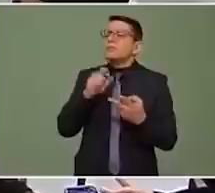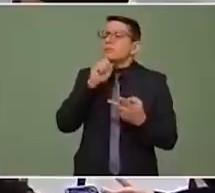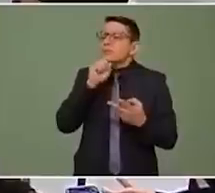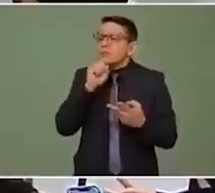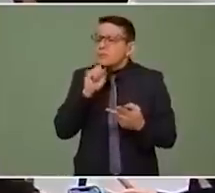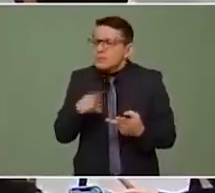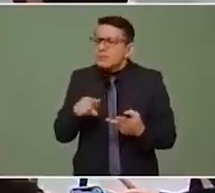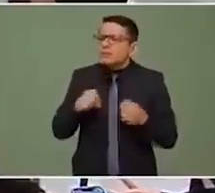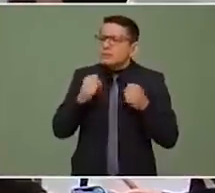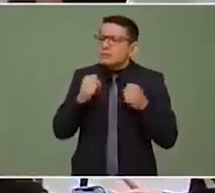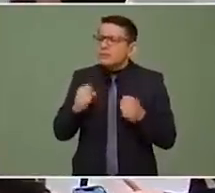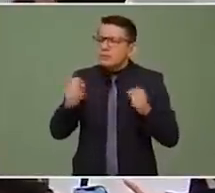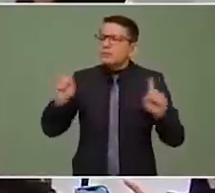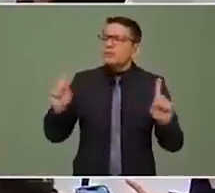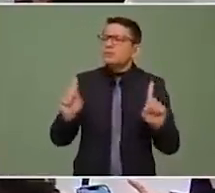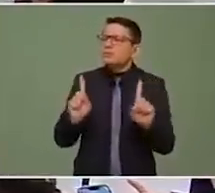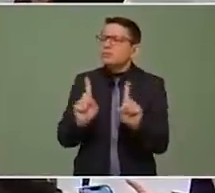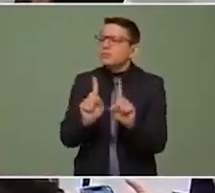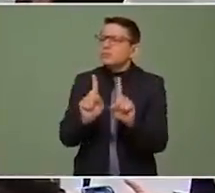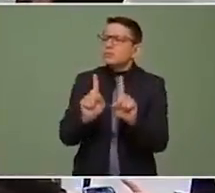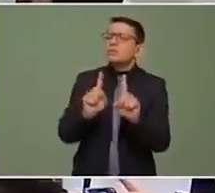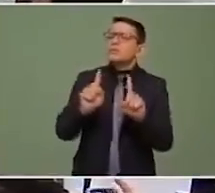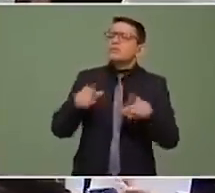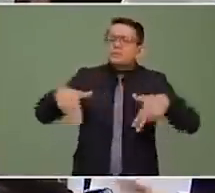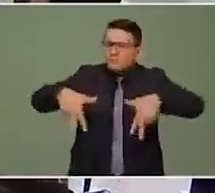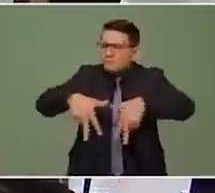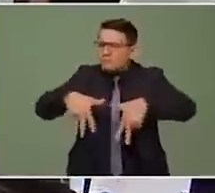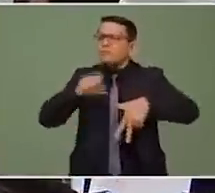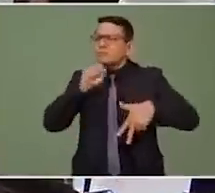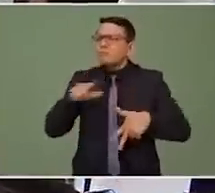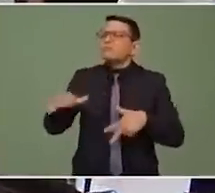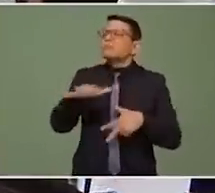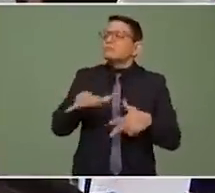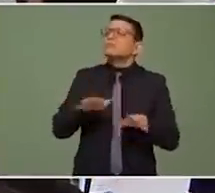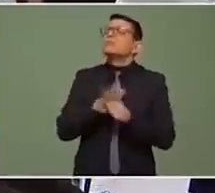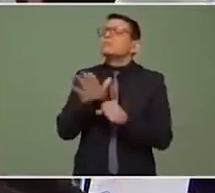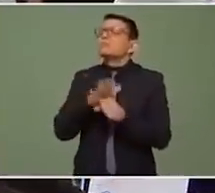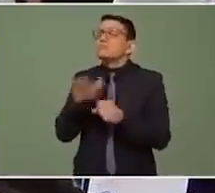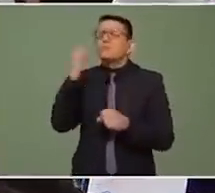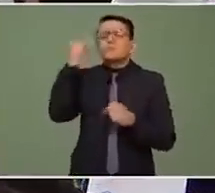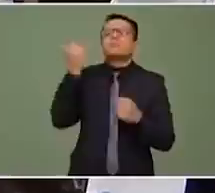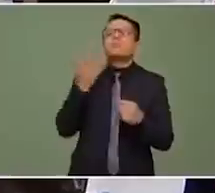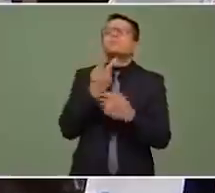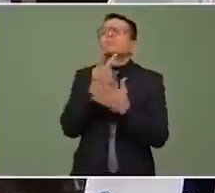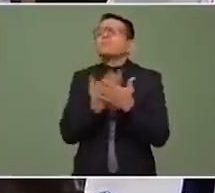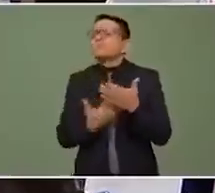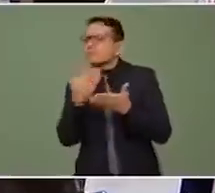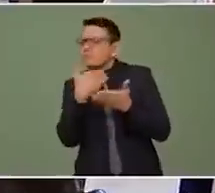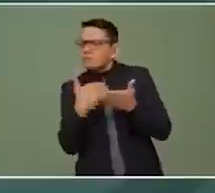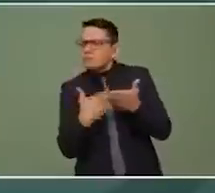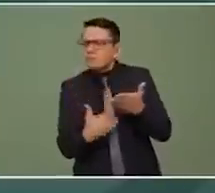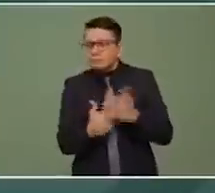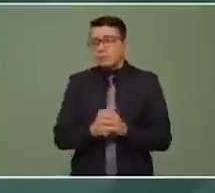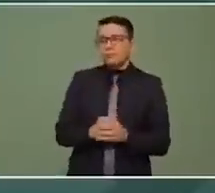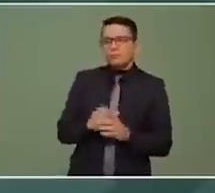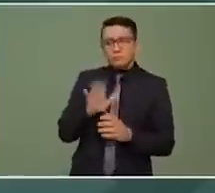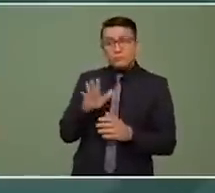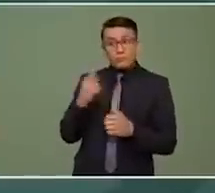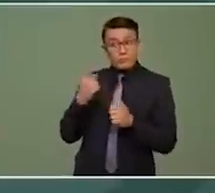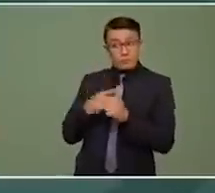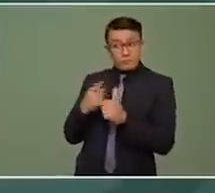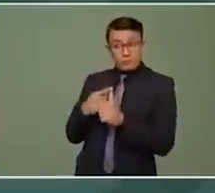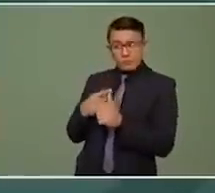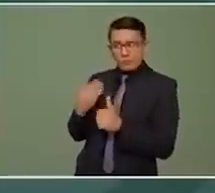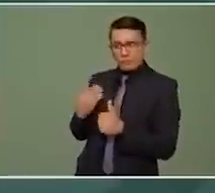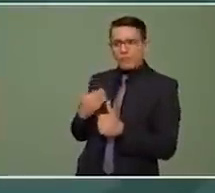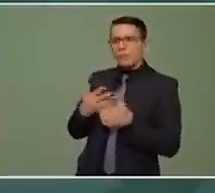cancelaría también aquí en nuevo león o cuáles son los planes por favor bueno les contesto la segunda la primera tiene que ver con la